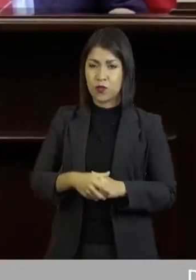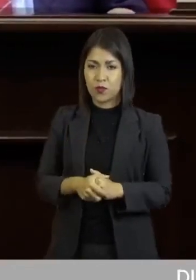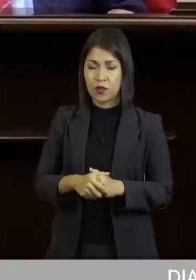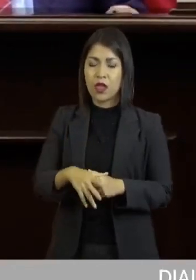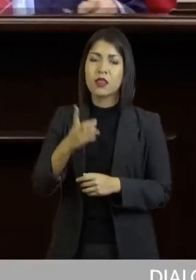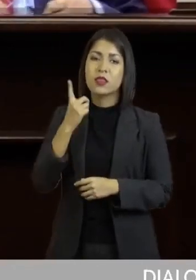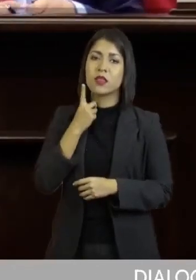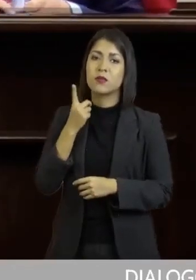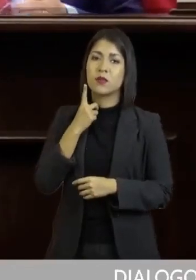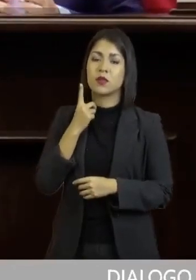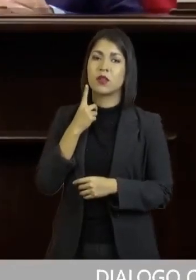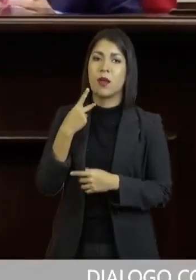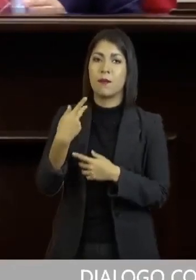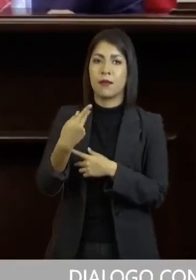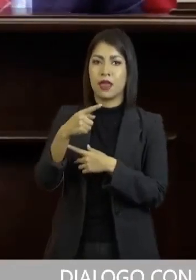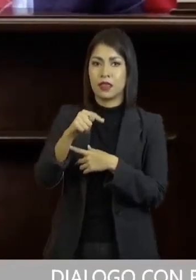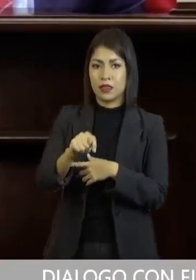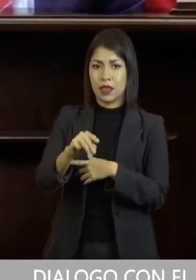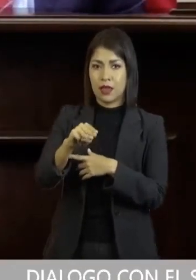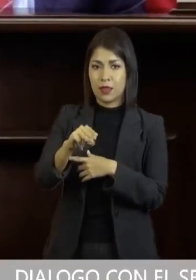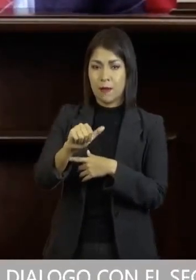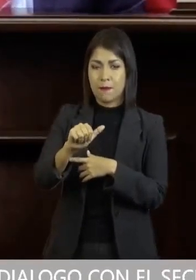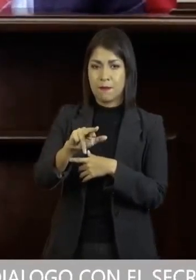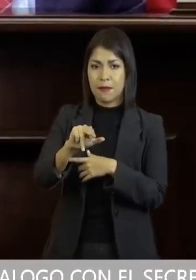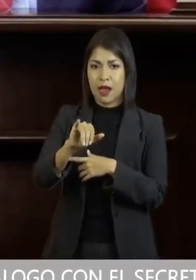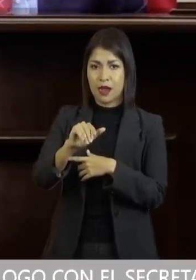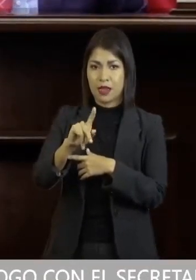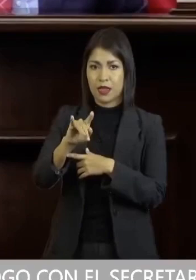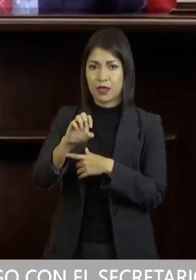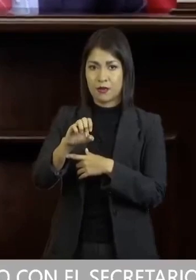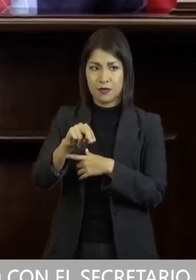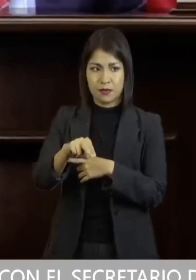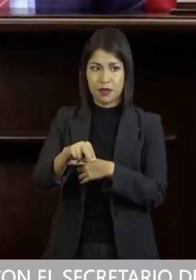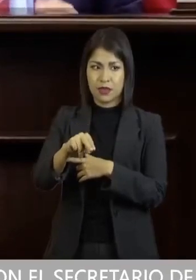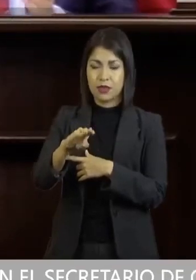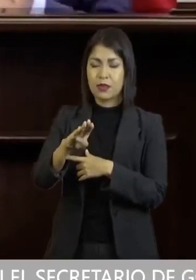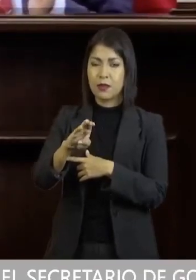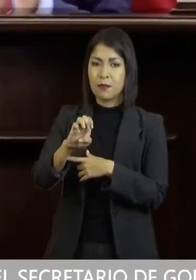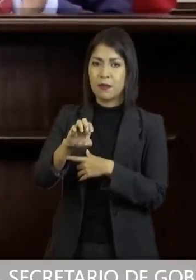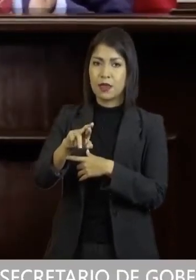Los diputados del PT, Mari Carmen Bernal Martínez,